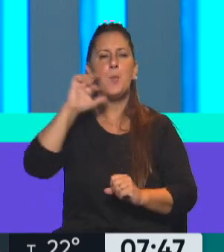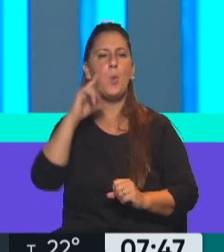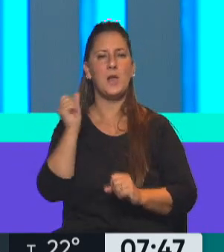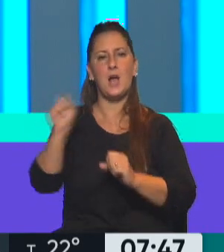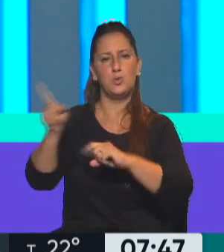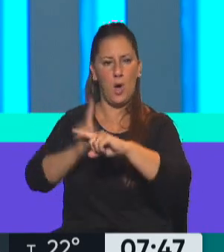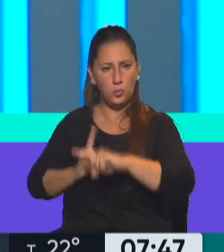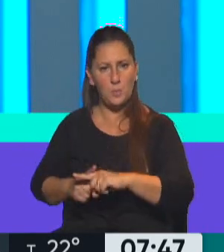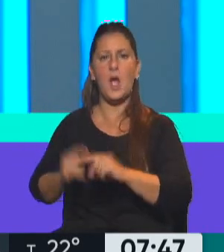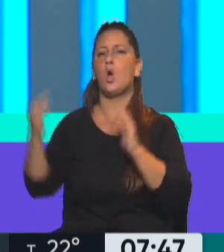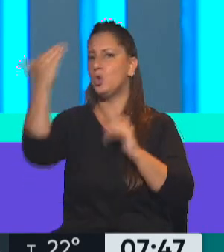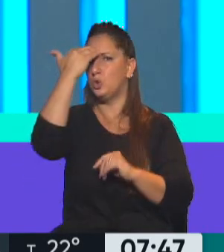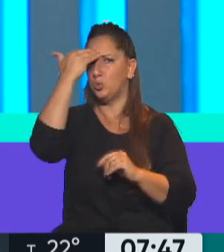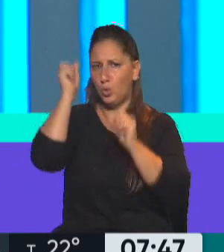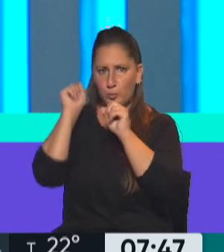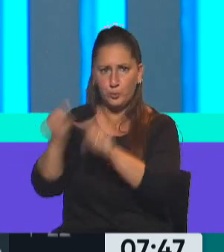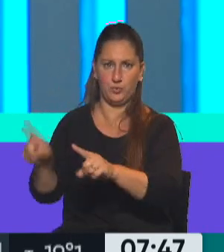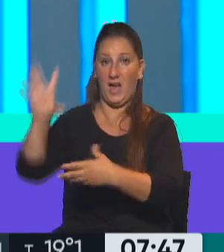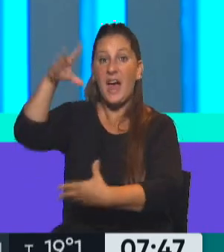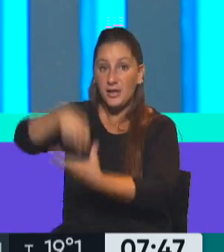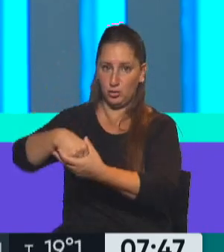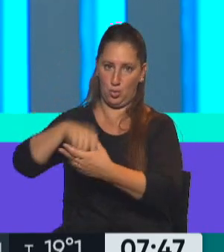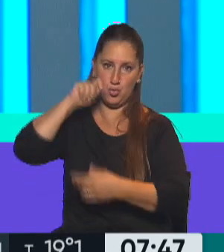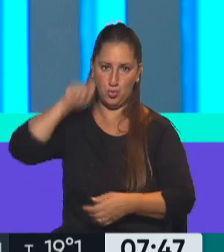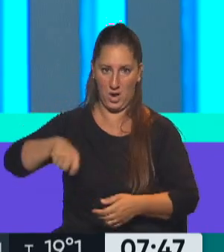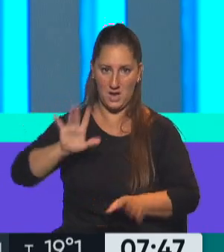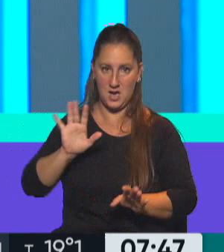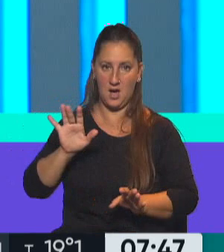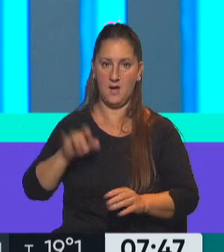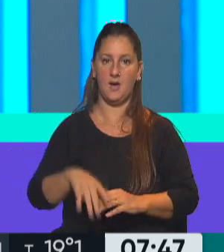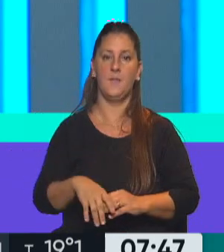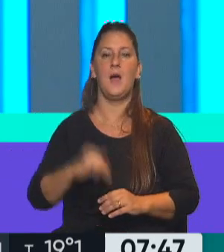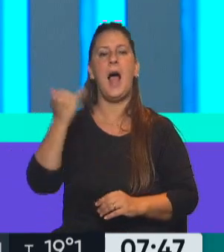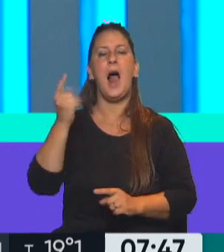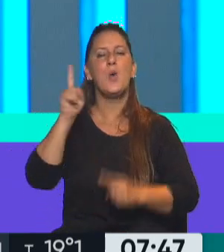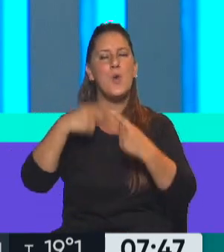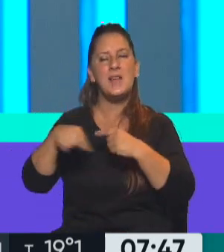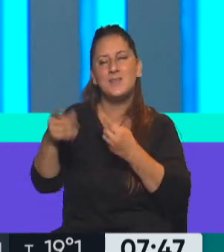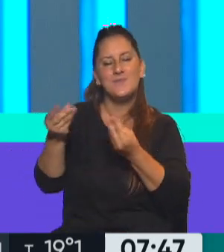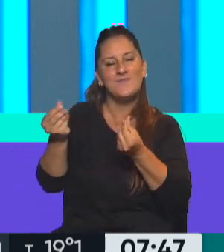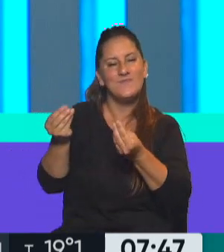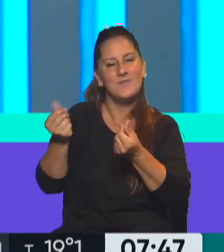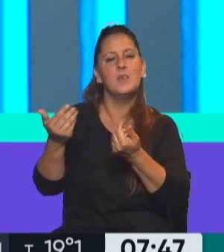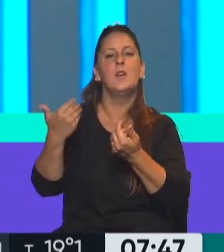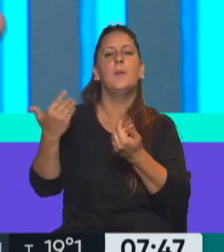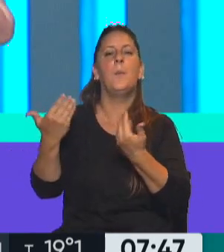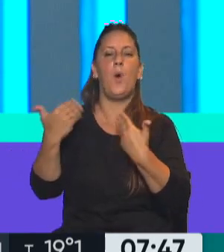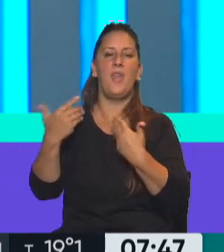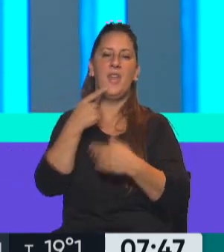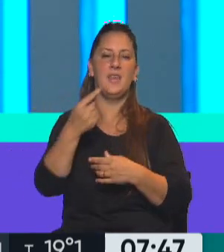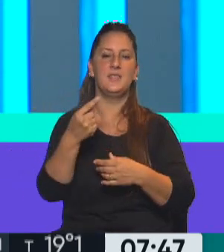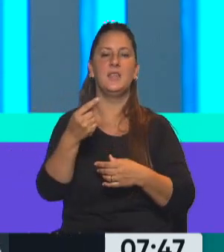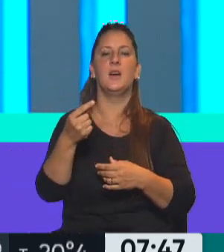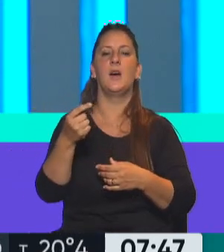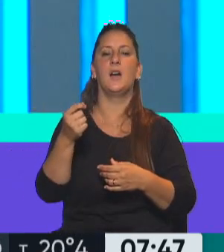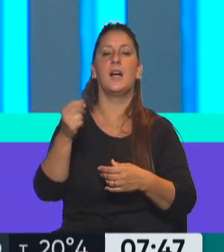su propia constitución dentro del Estado ucraniano y hubo ciertas pautas que nos darían una pista legal para que la